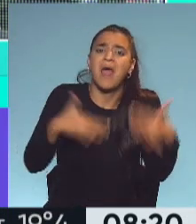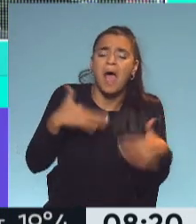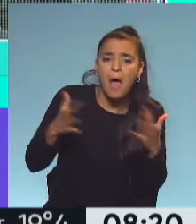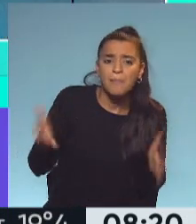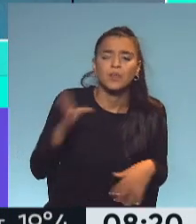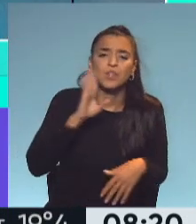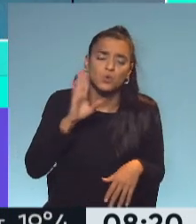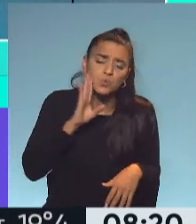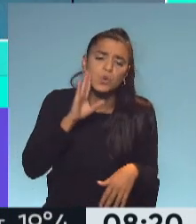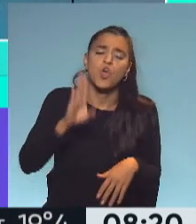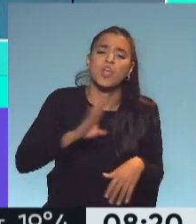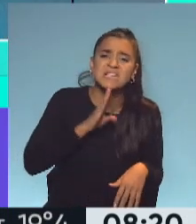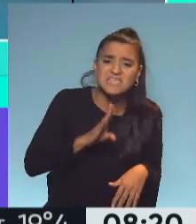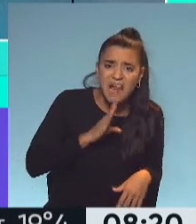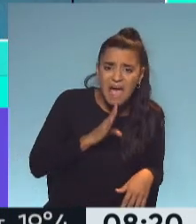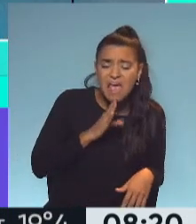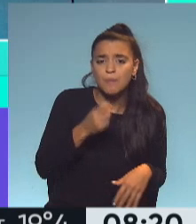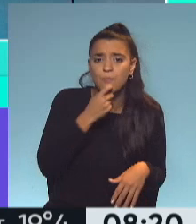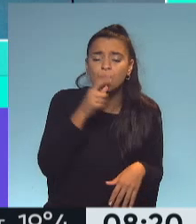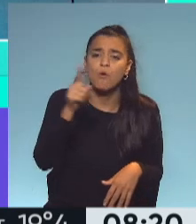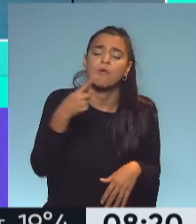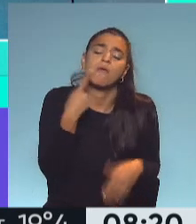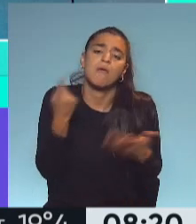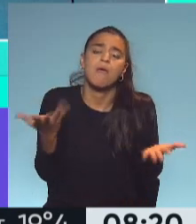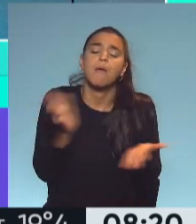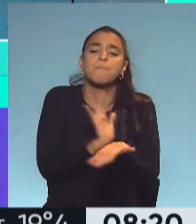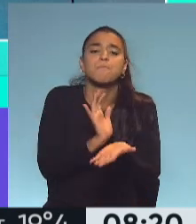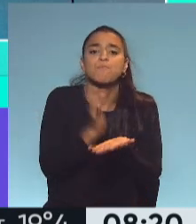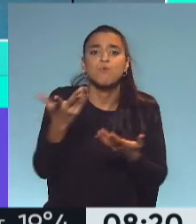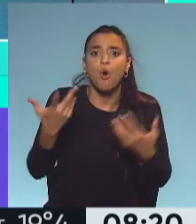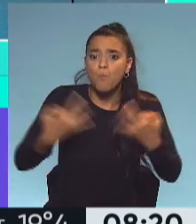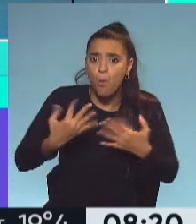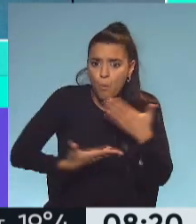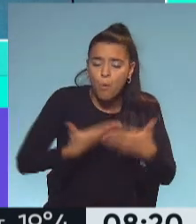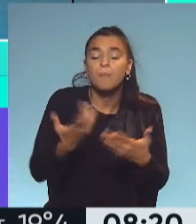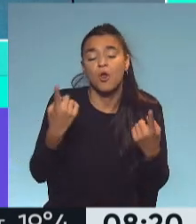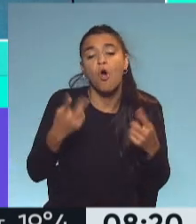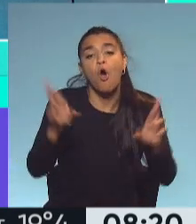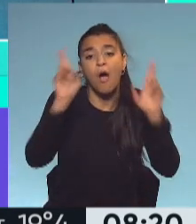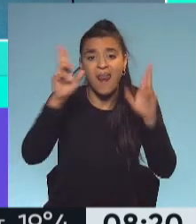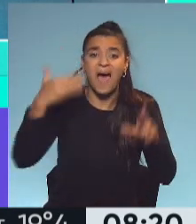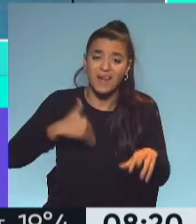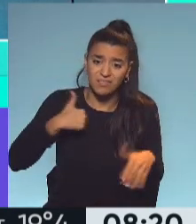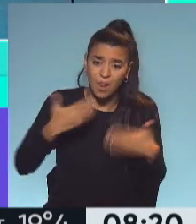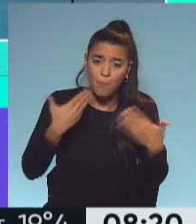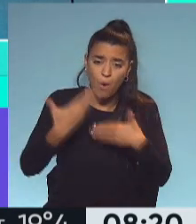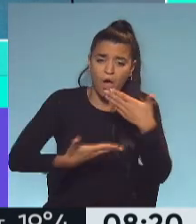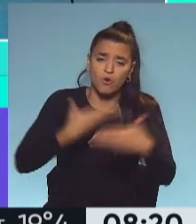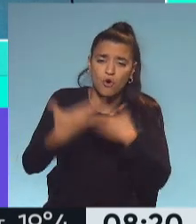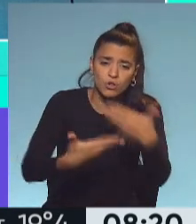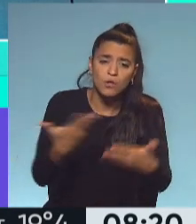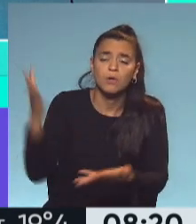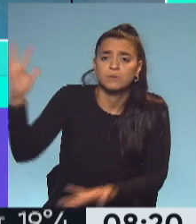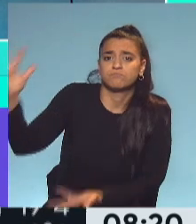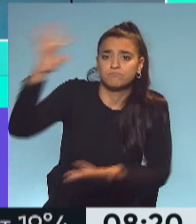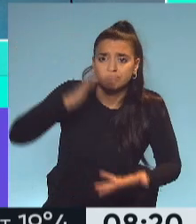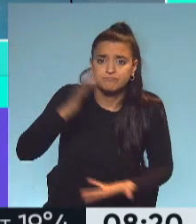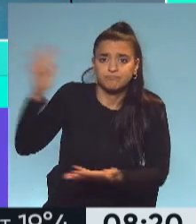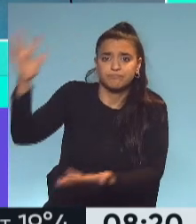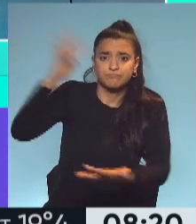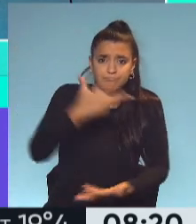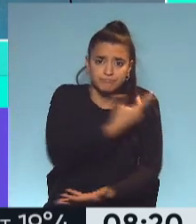Estados Unidos e Israel, con resultados bastante auspiciosos. Así que esperamos que la Argentina también pueda continuar recibiendo dosis, aquellas